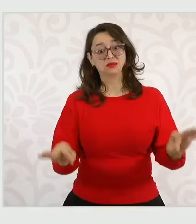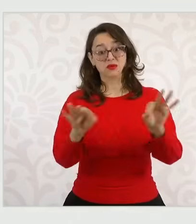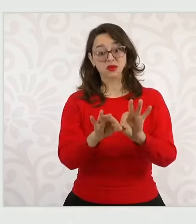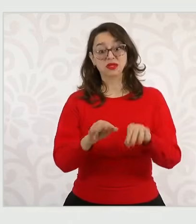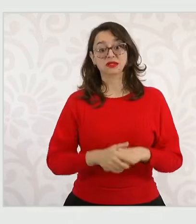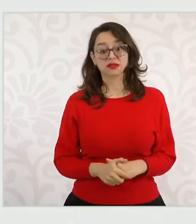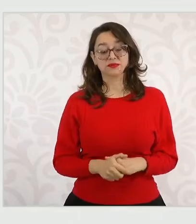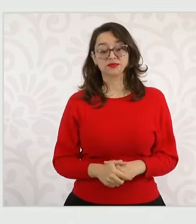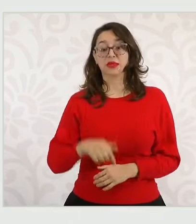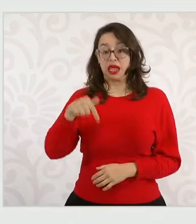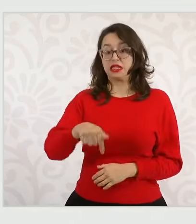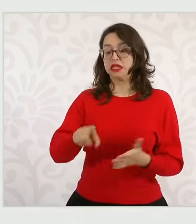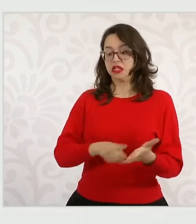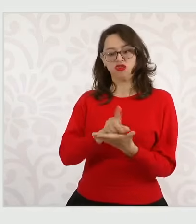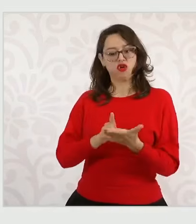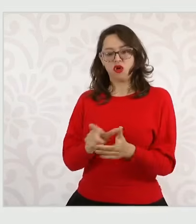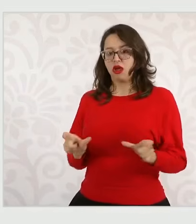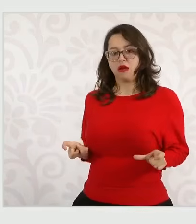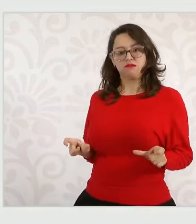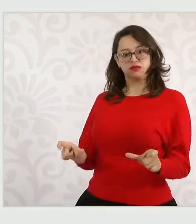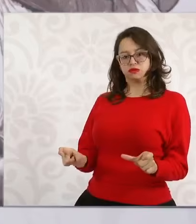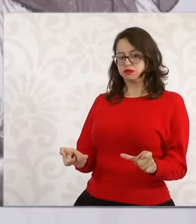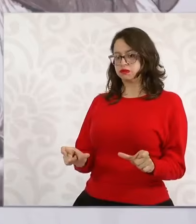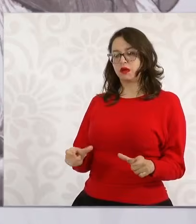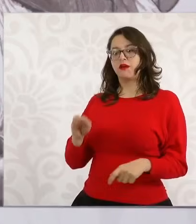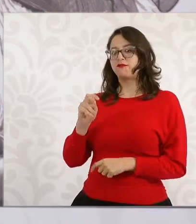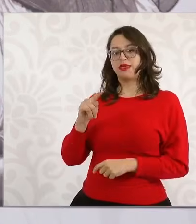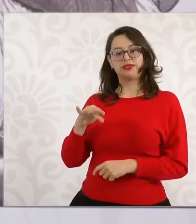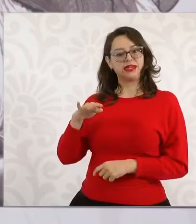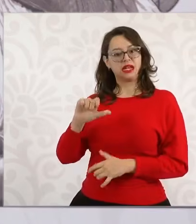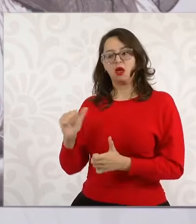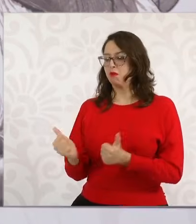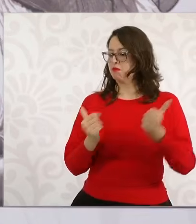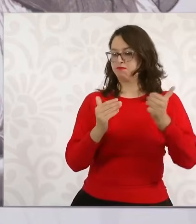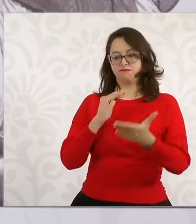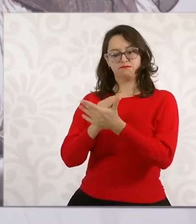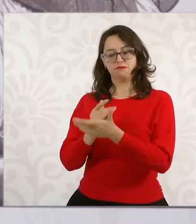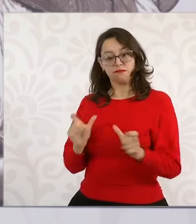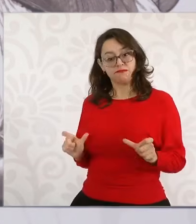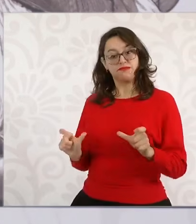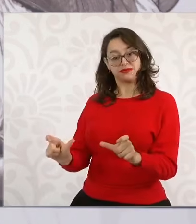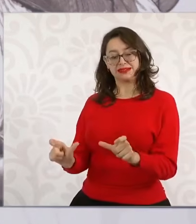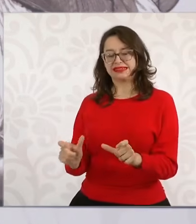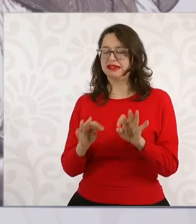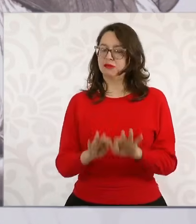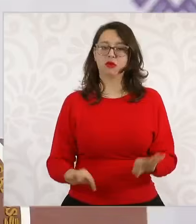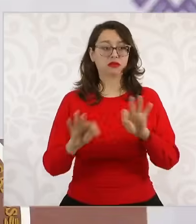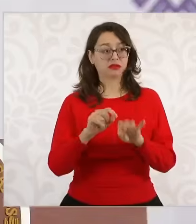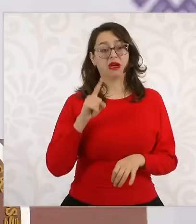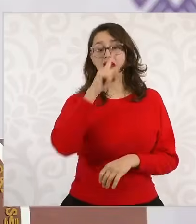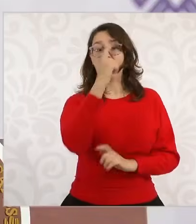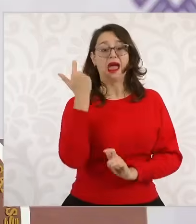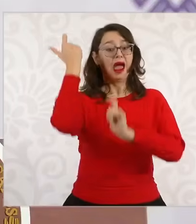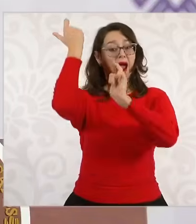Que así como nosotros evitamos que llegue fentanilo a Estados Unidos, es indispensable que ellos